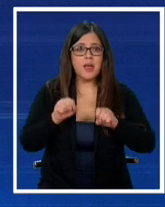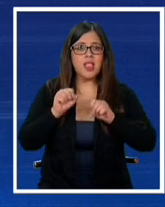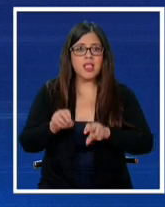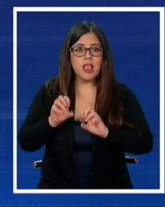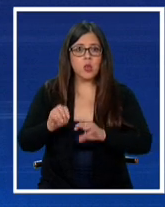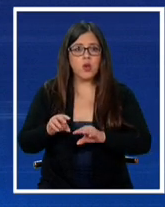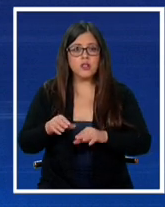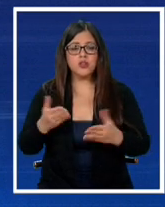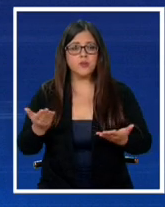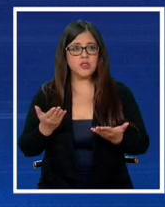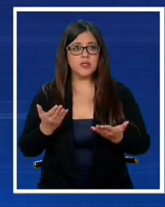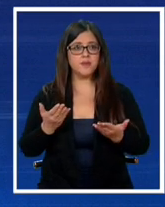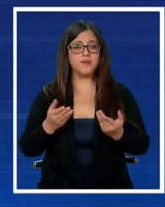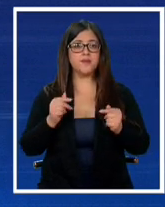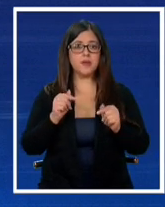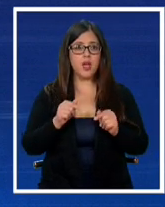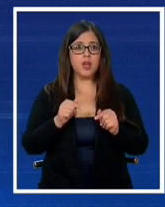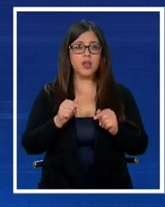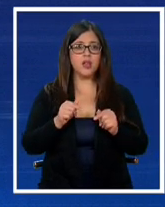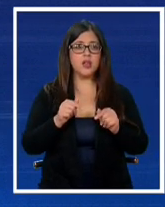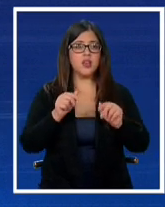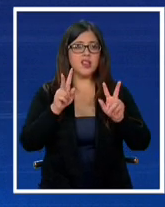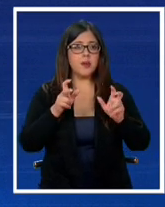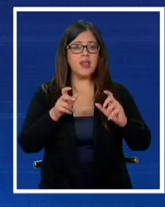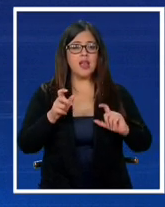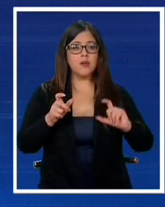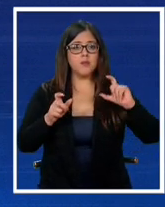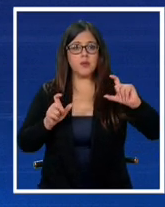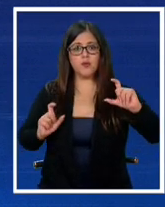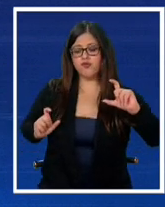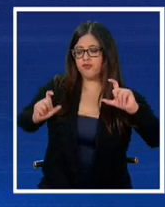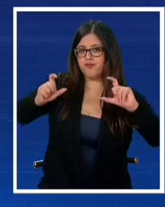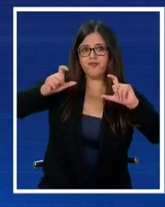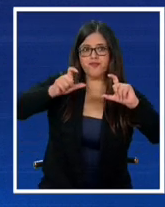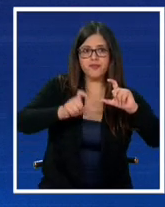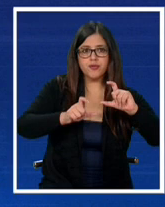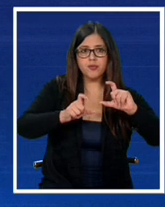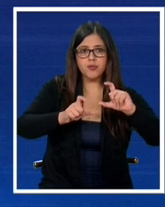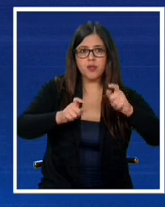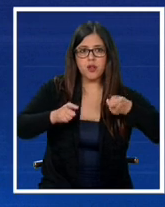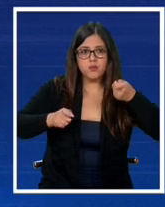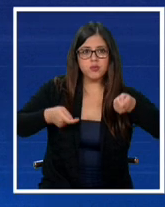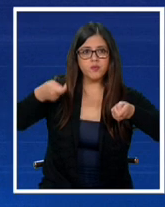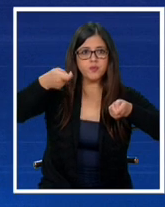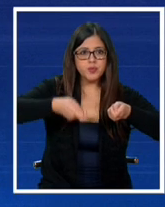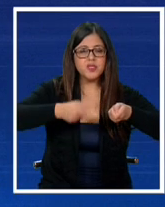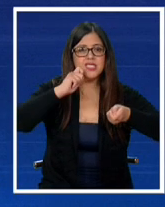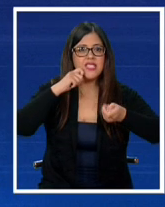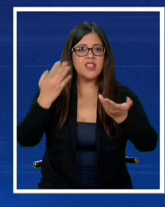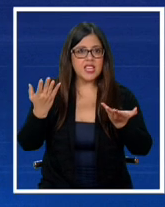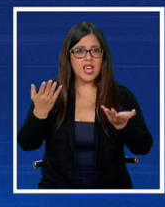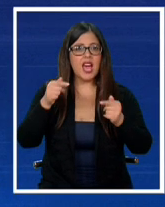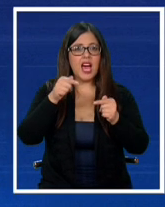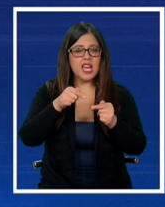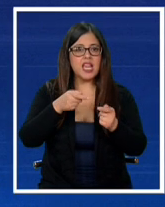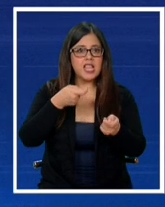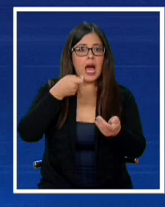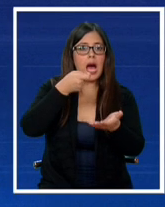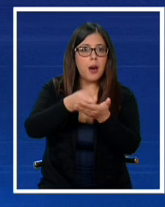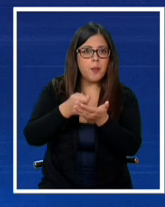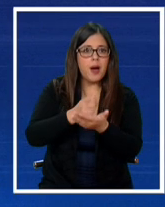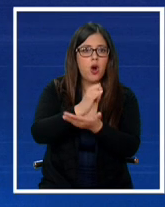en el cual habrá aportes básales nos explicaban que esto quiere decir que los aportes van directamente a las instituciones